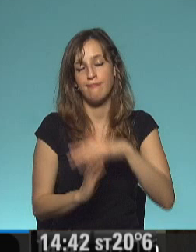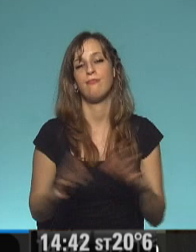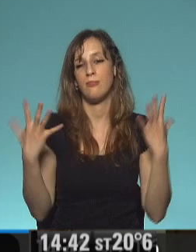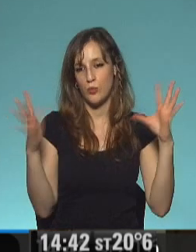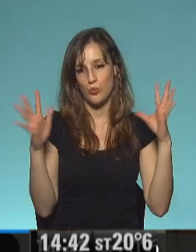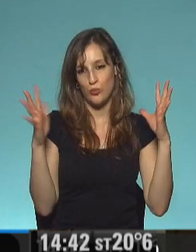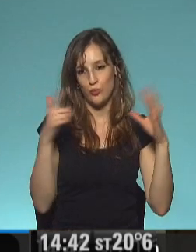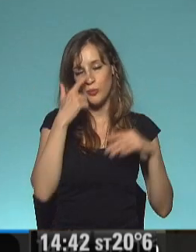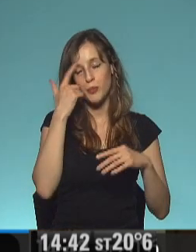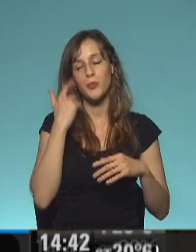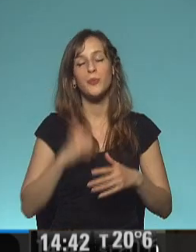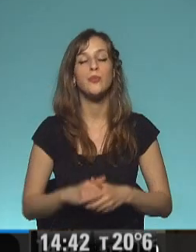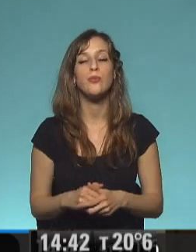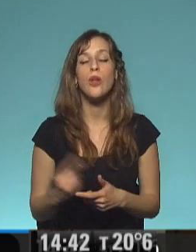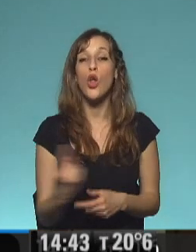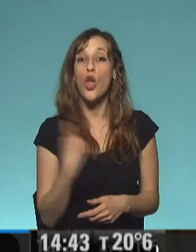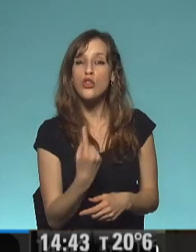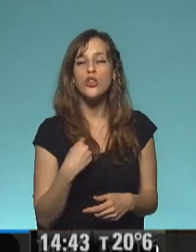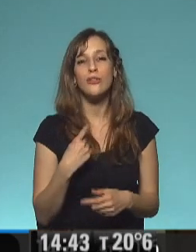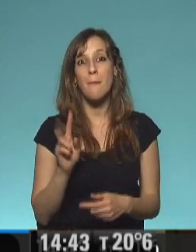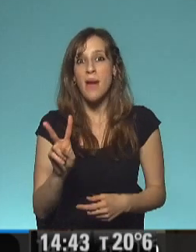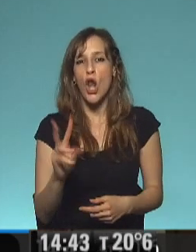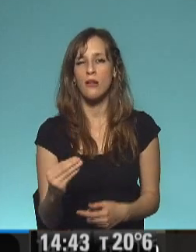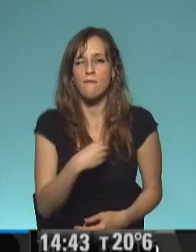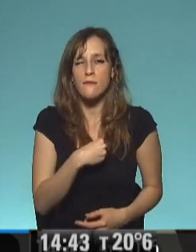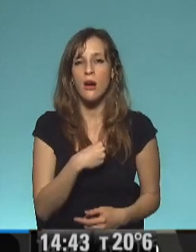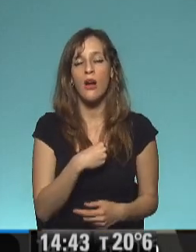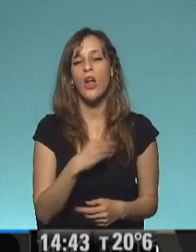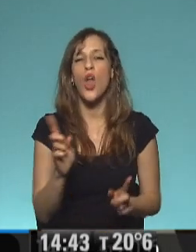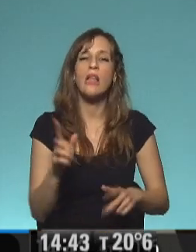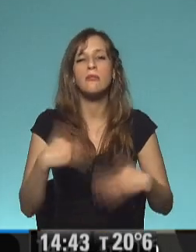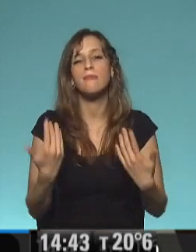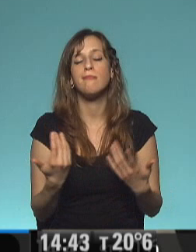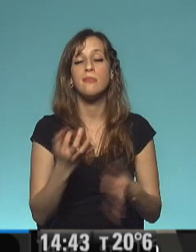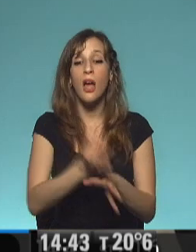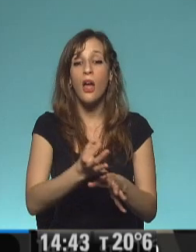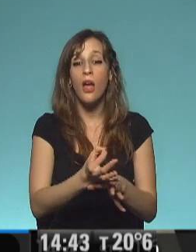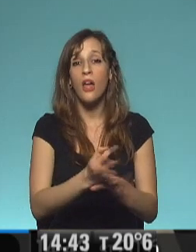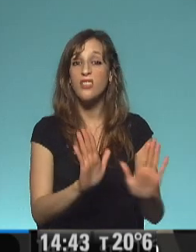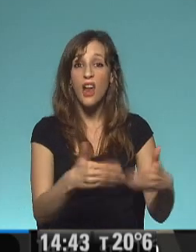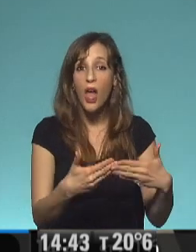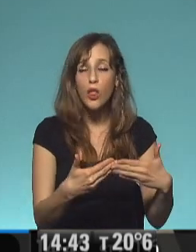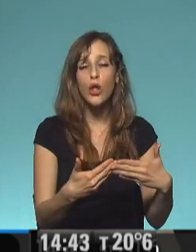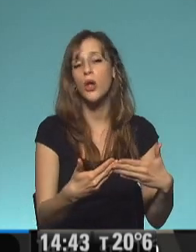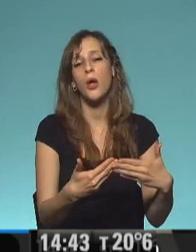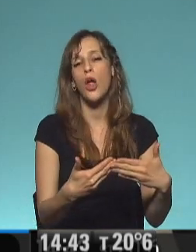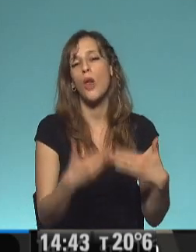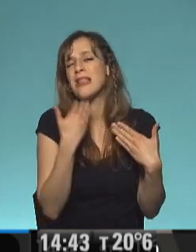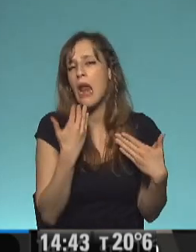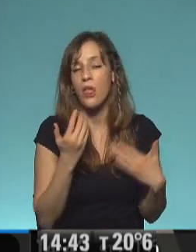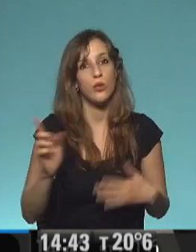Y para nosotros no es grato que no haya clases. Pero menos grato sería que